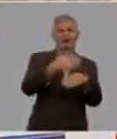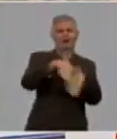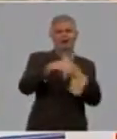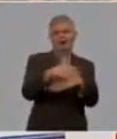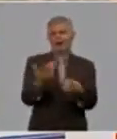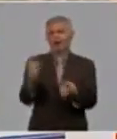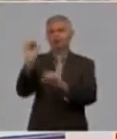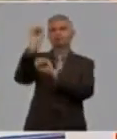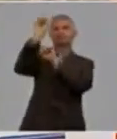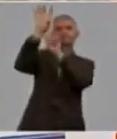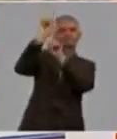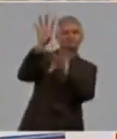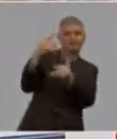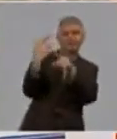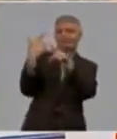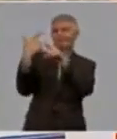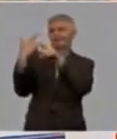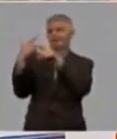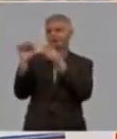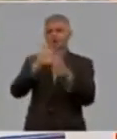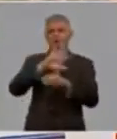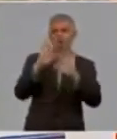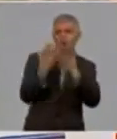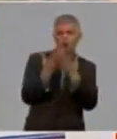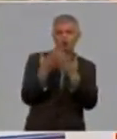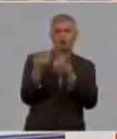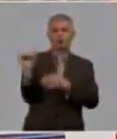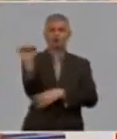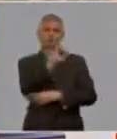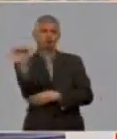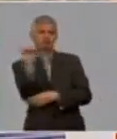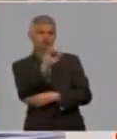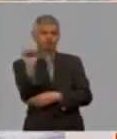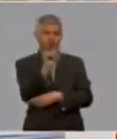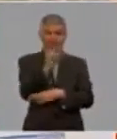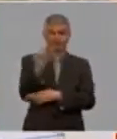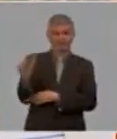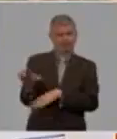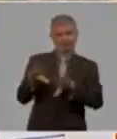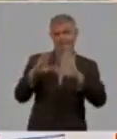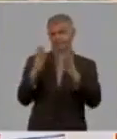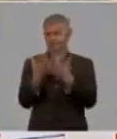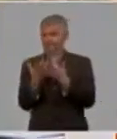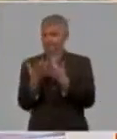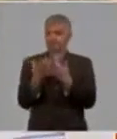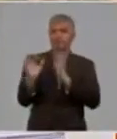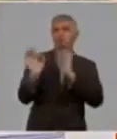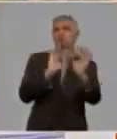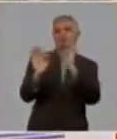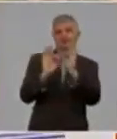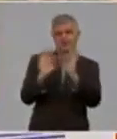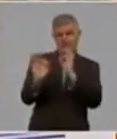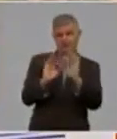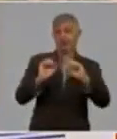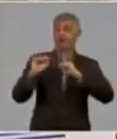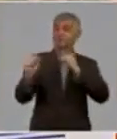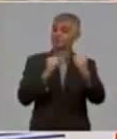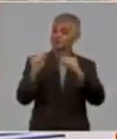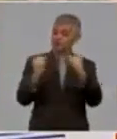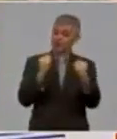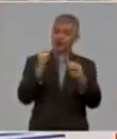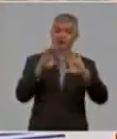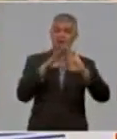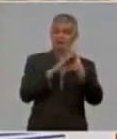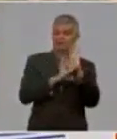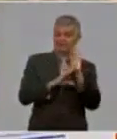los conductores, reforzar las medidas de seguridad. Así que hemos instruido a todos los territorios repasar y reforzar las medidas